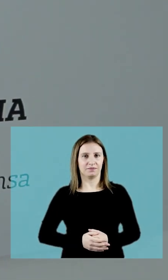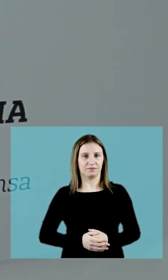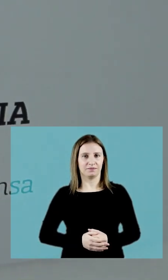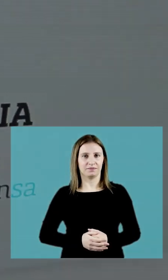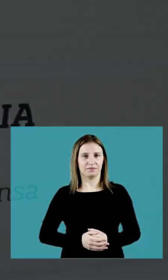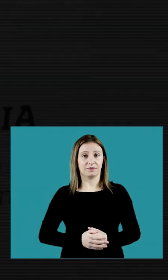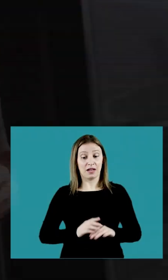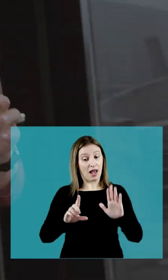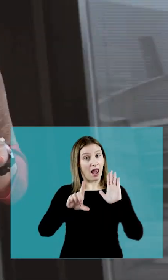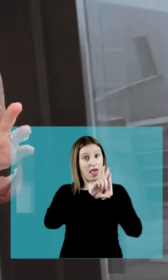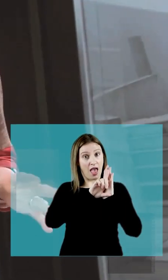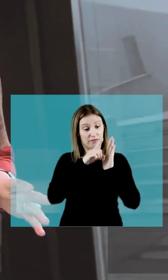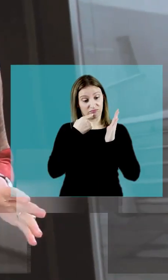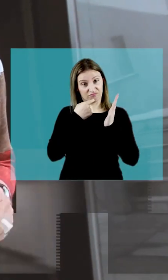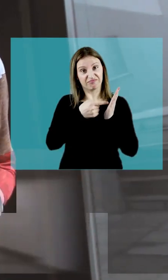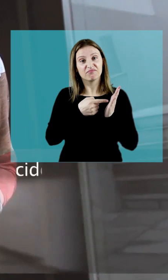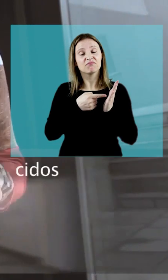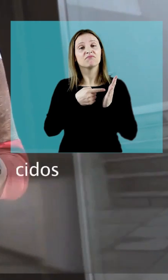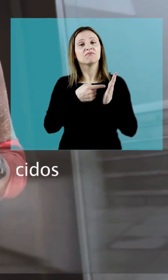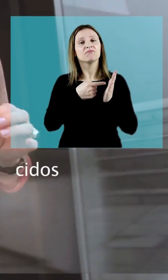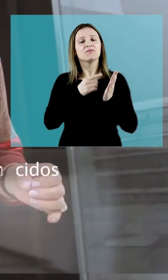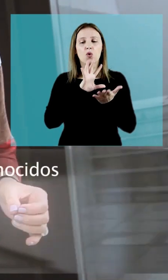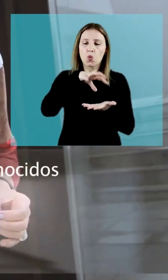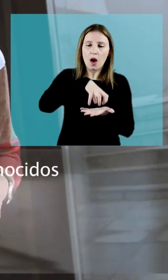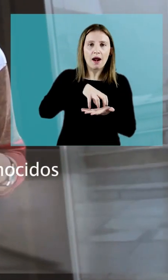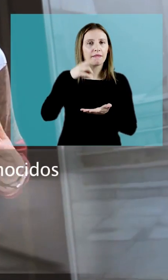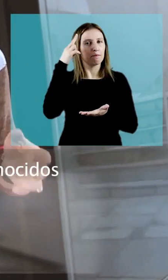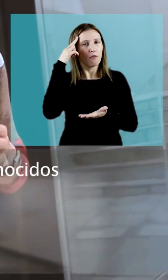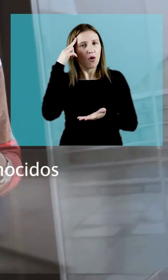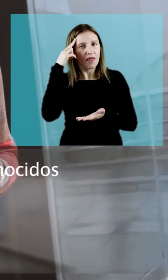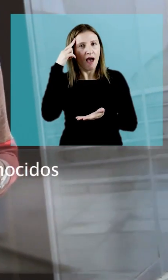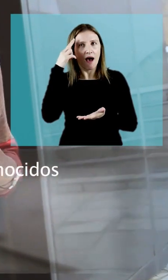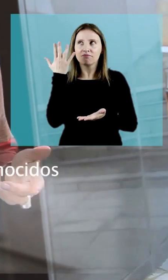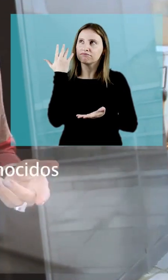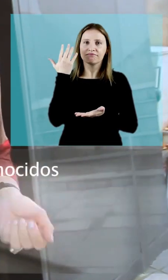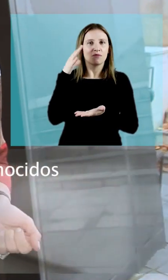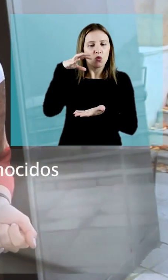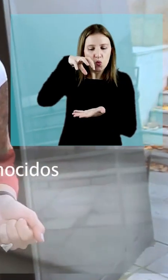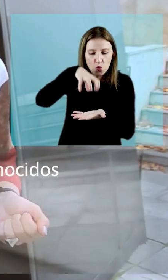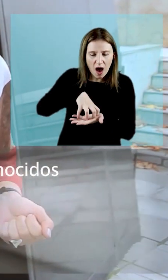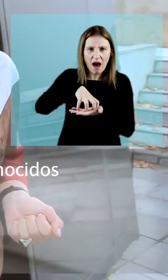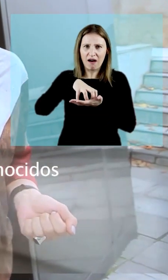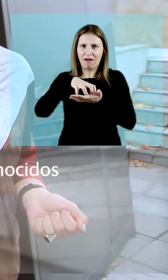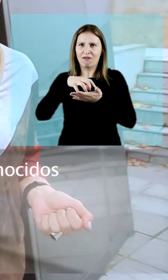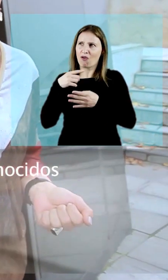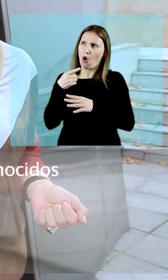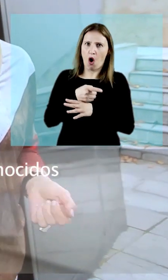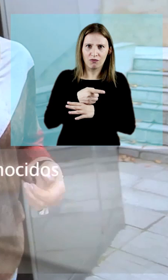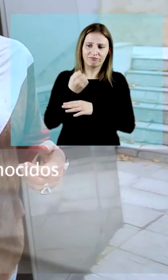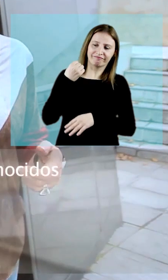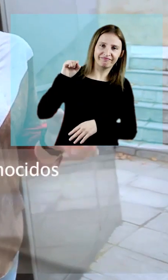La ley define los sitios de memoria como aquellos lugares donde ocurrieron graves violaciones a los derechos